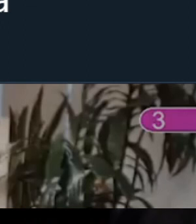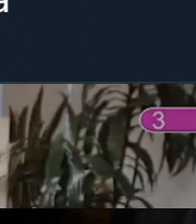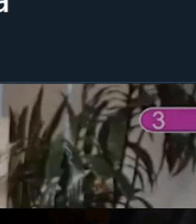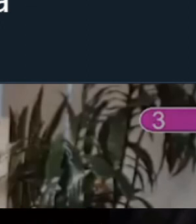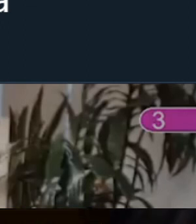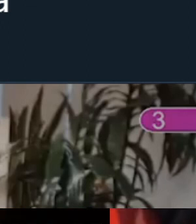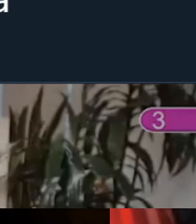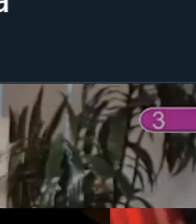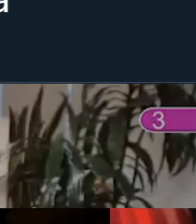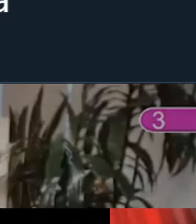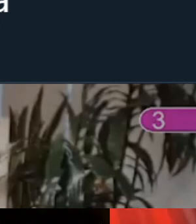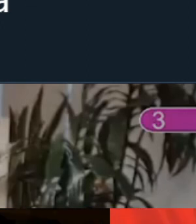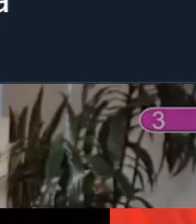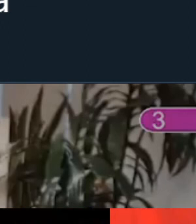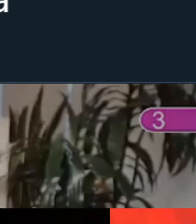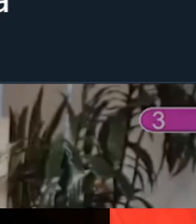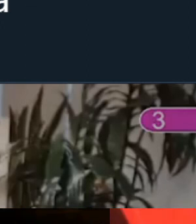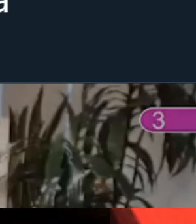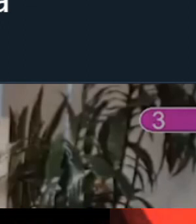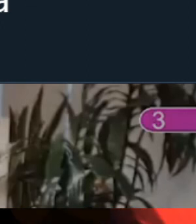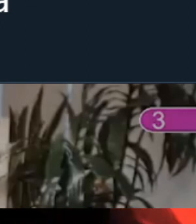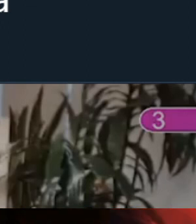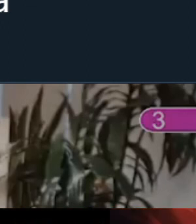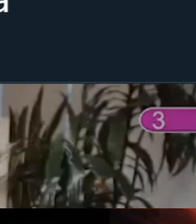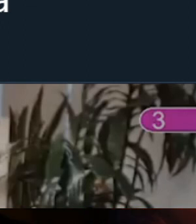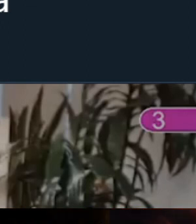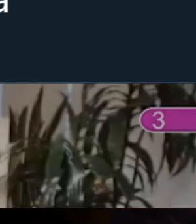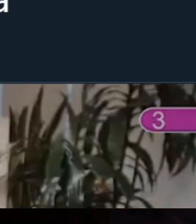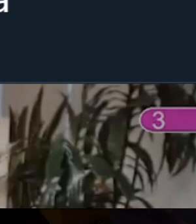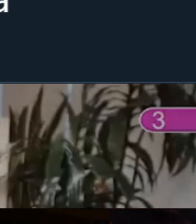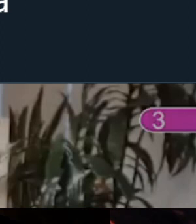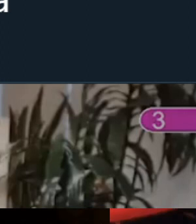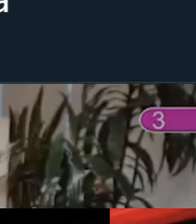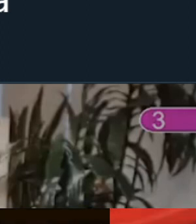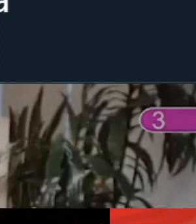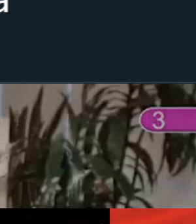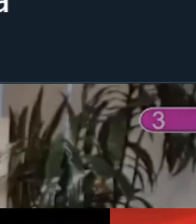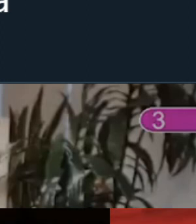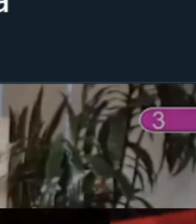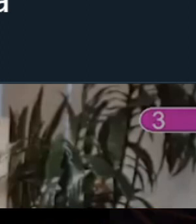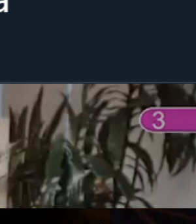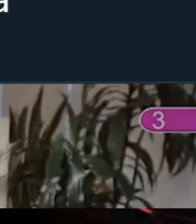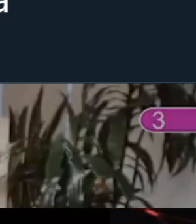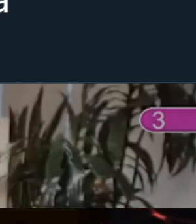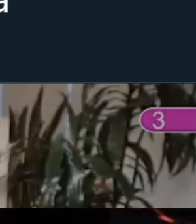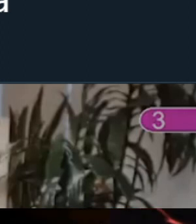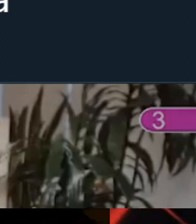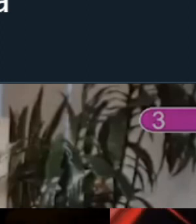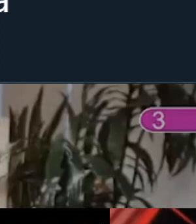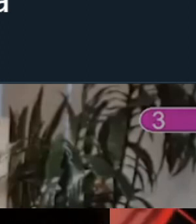que limitará la sobrerepresentación. Esto es lo que está haciendo Lorenzo Córdoba en